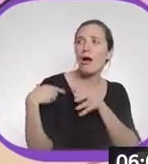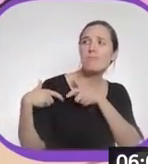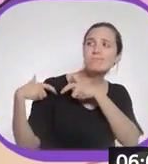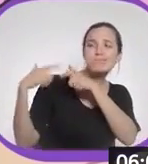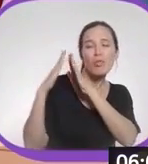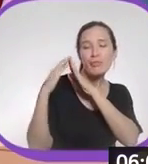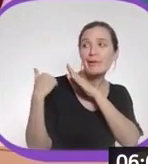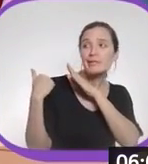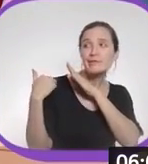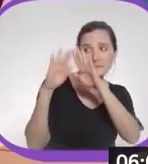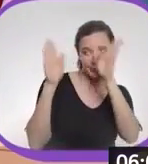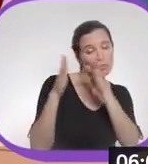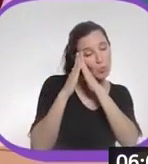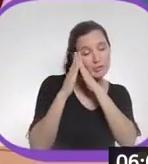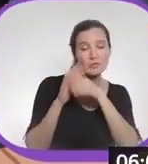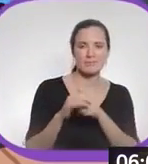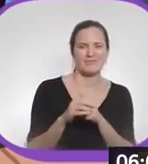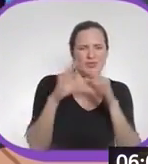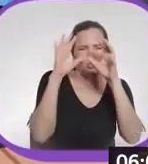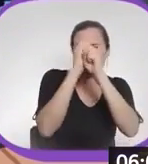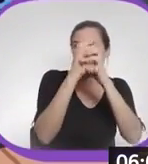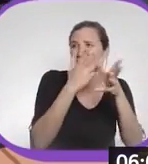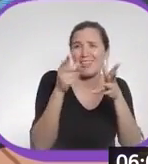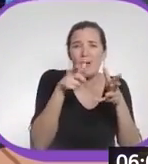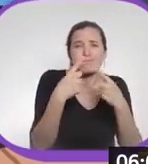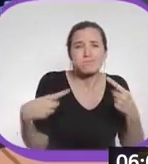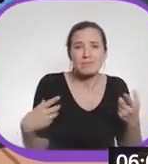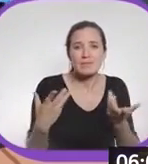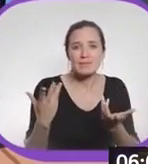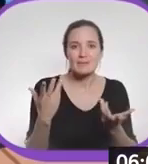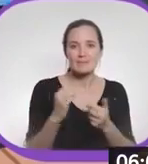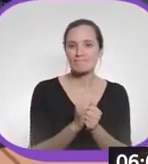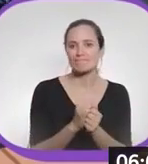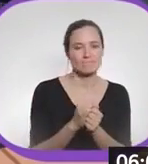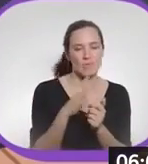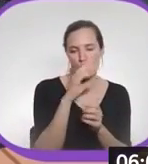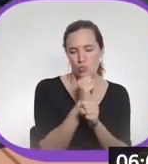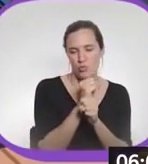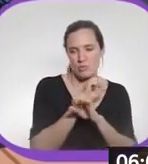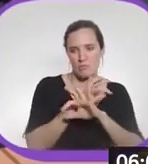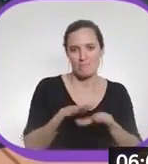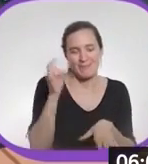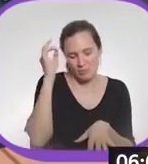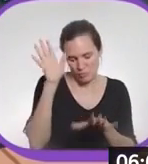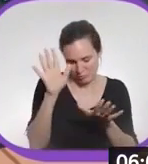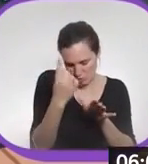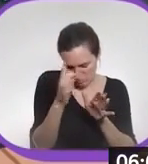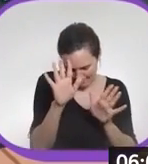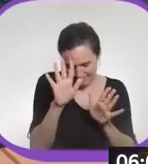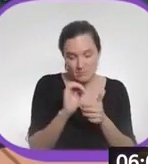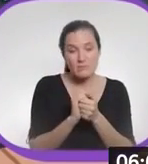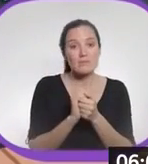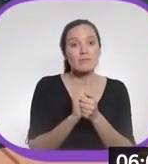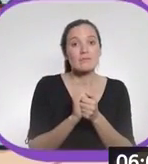siempre hacen sonido en mi cuarto. ¡Santa oscuridad! ¿Qué eres? ¡Ya no lo tolero! ¿Me disculpas